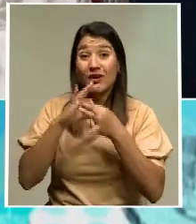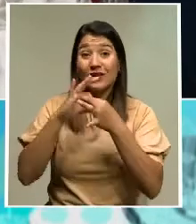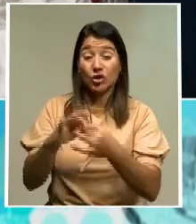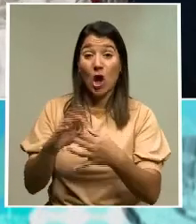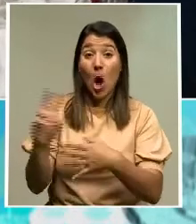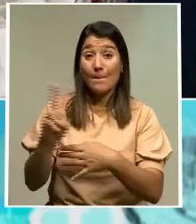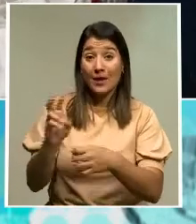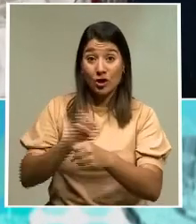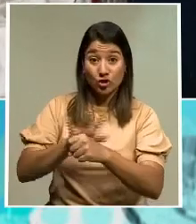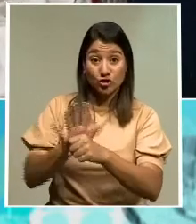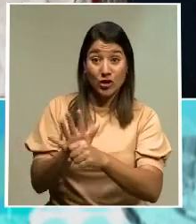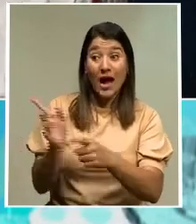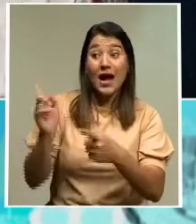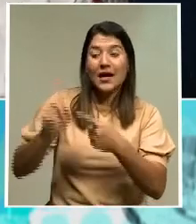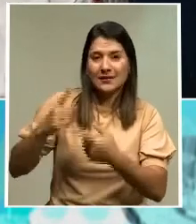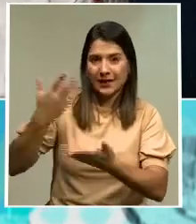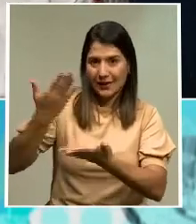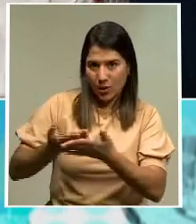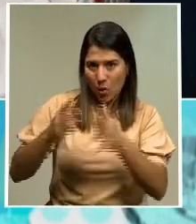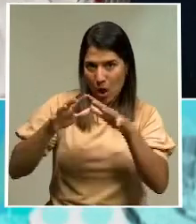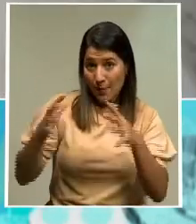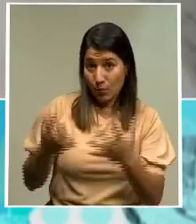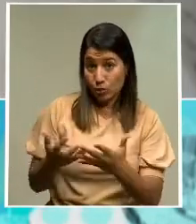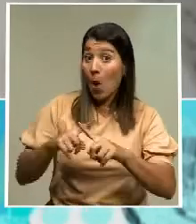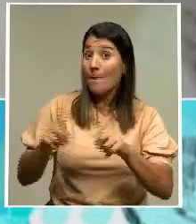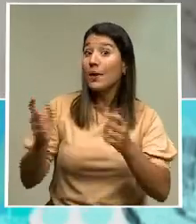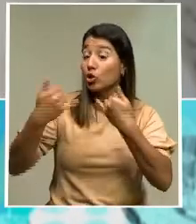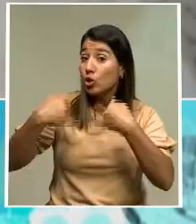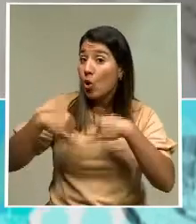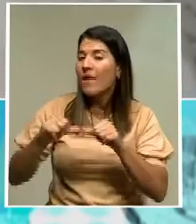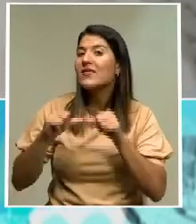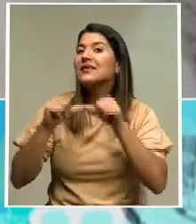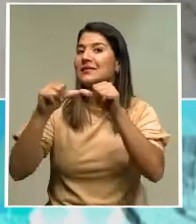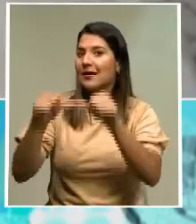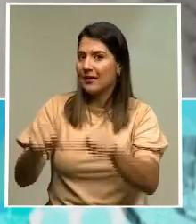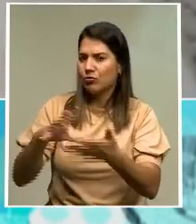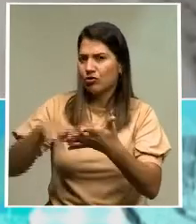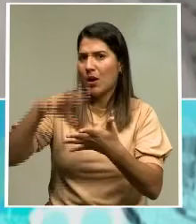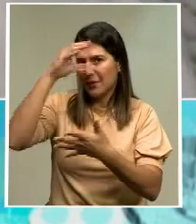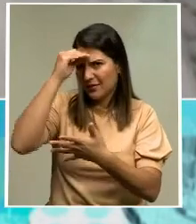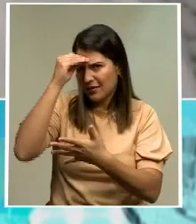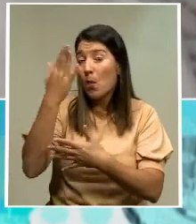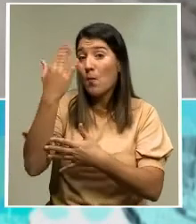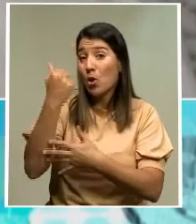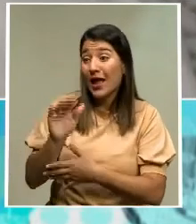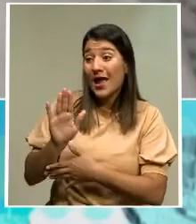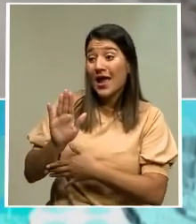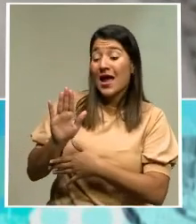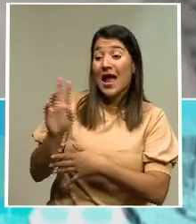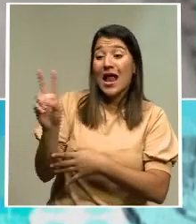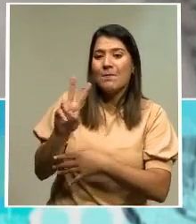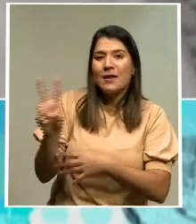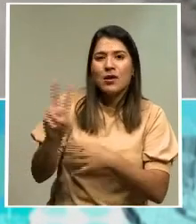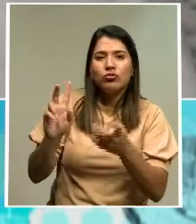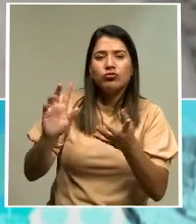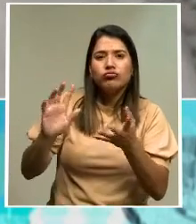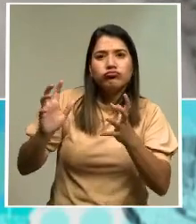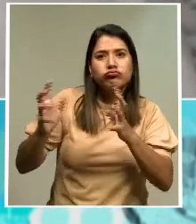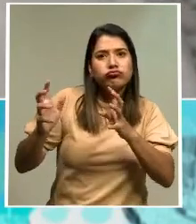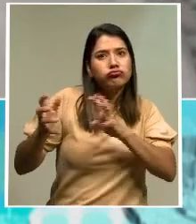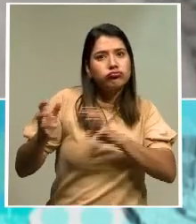mundo, pero igual seguimos aprendiendo, digamos, del comportamiento del virus. Esto es algo que, digamos, tenemos